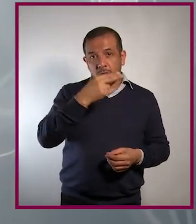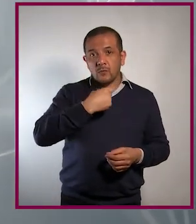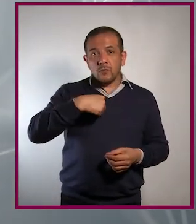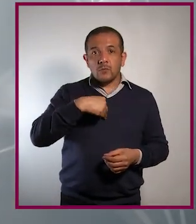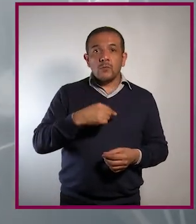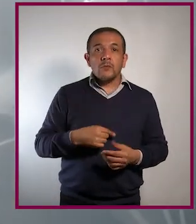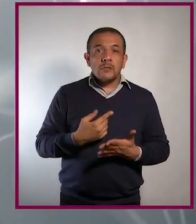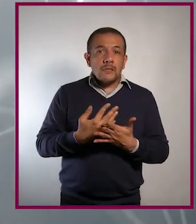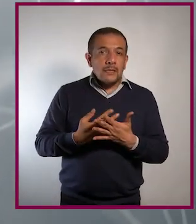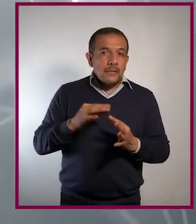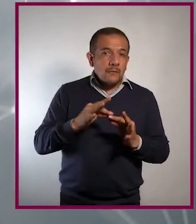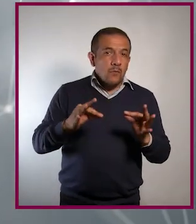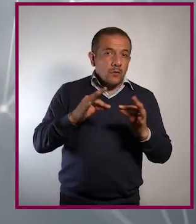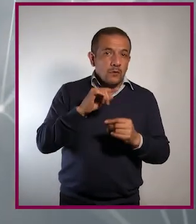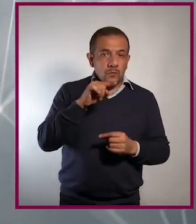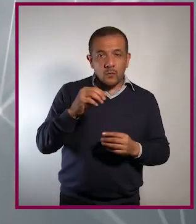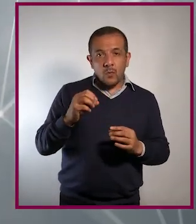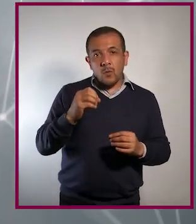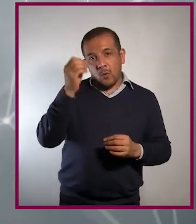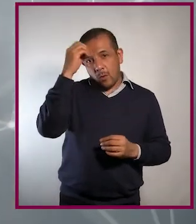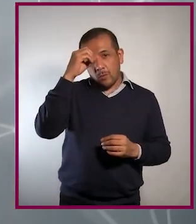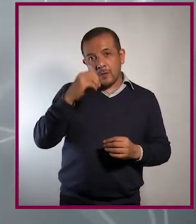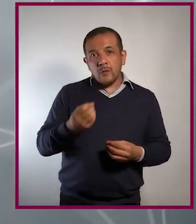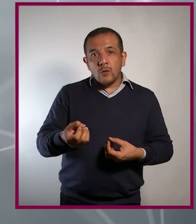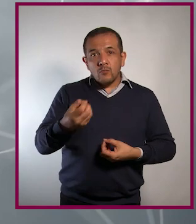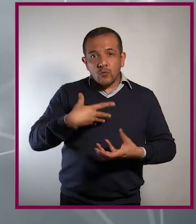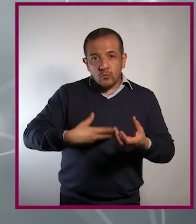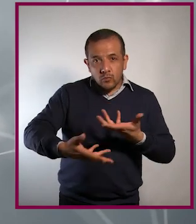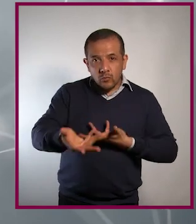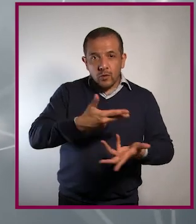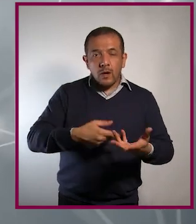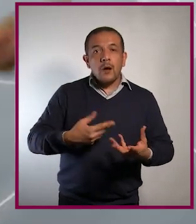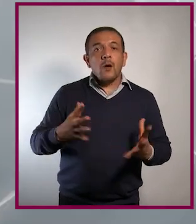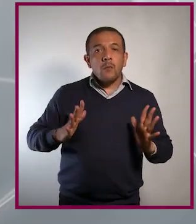que nos interesa escucharte y conocer tu opinión. Participa con